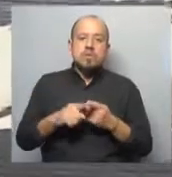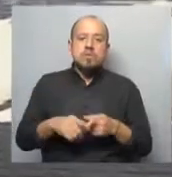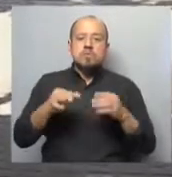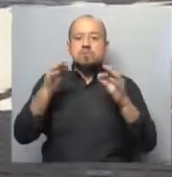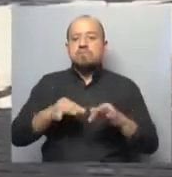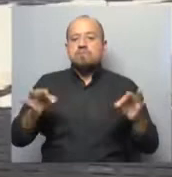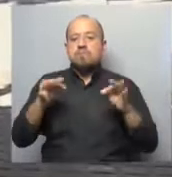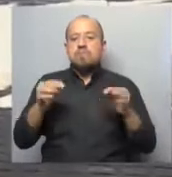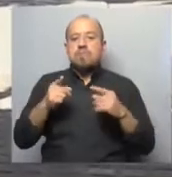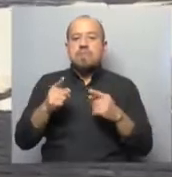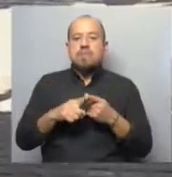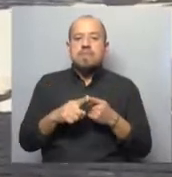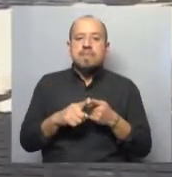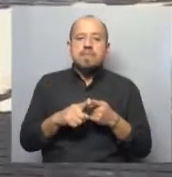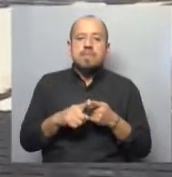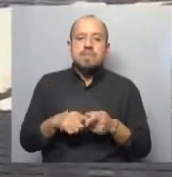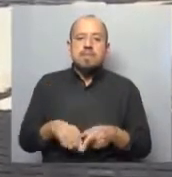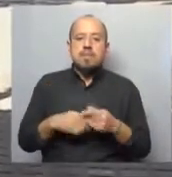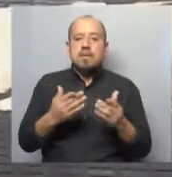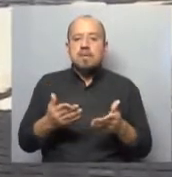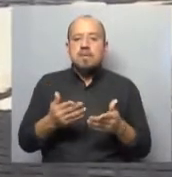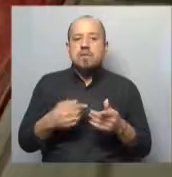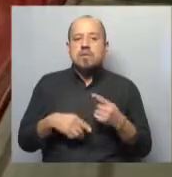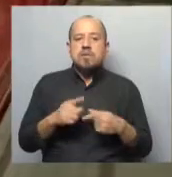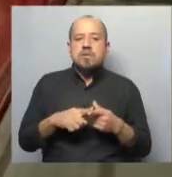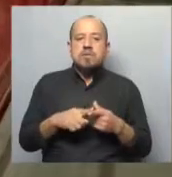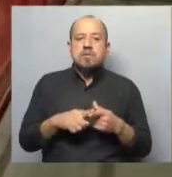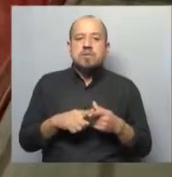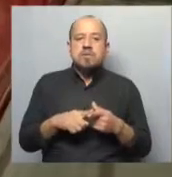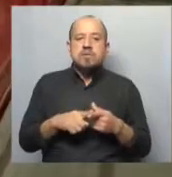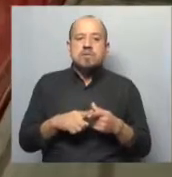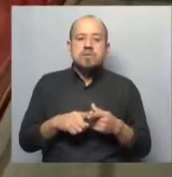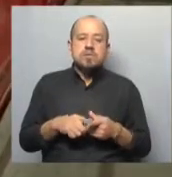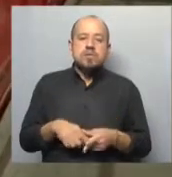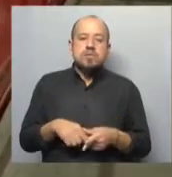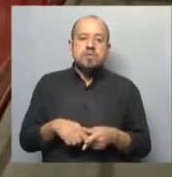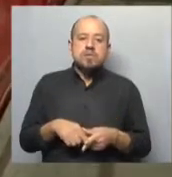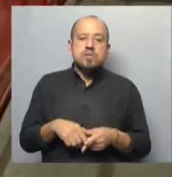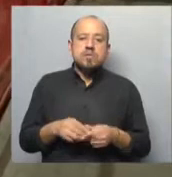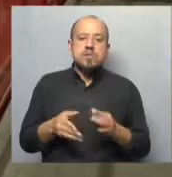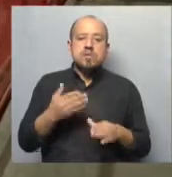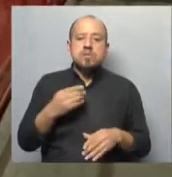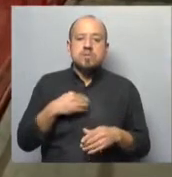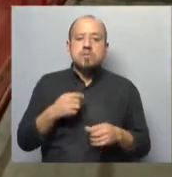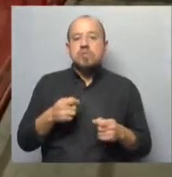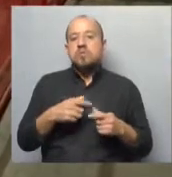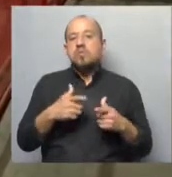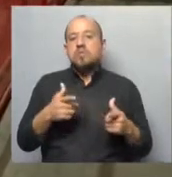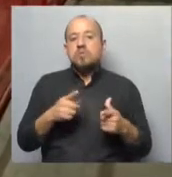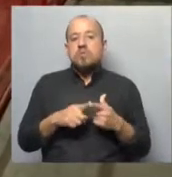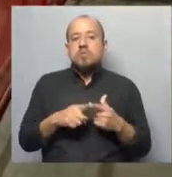música, charlas, de todo un poco. Y bueno, hemos crecido mucho juntos.